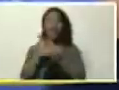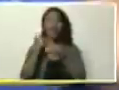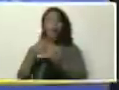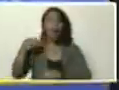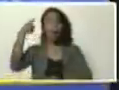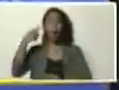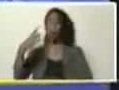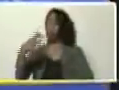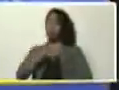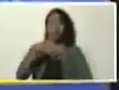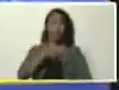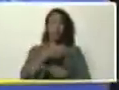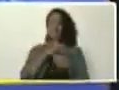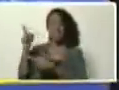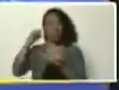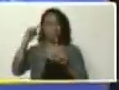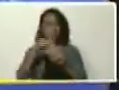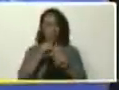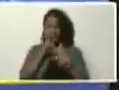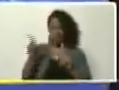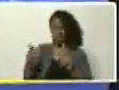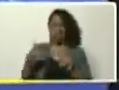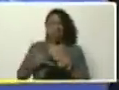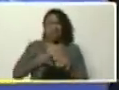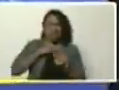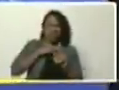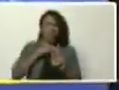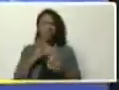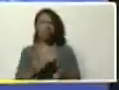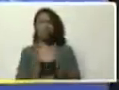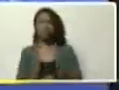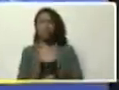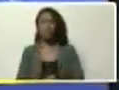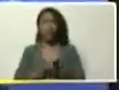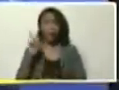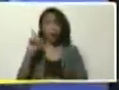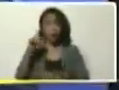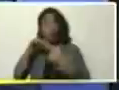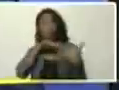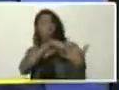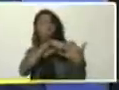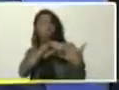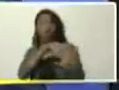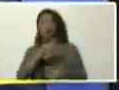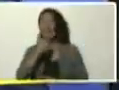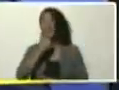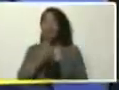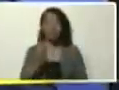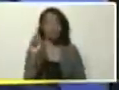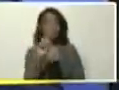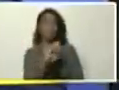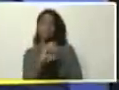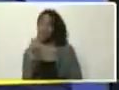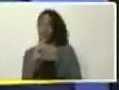no iba a poder con ese objetivo. No fue una batalla fácil. La primera vez que lo